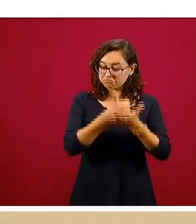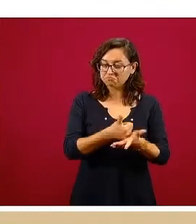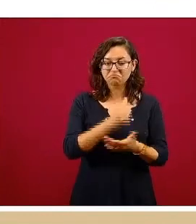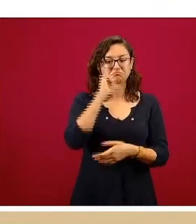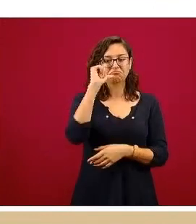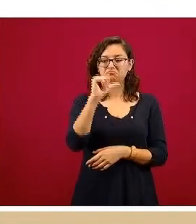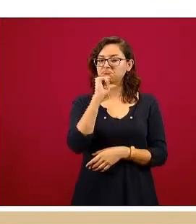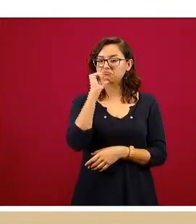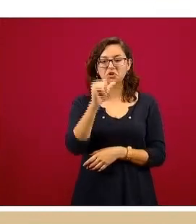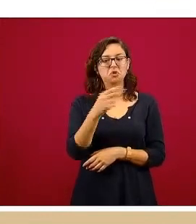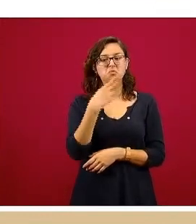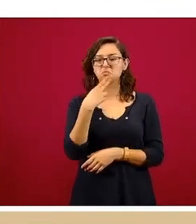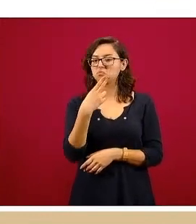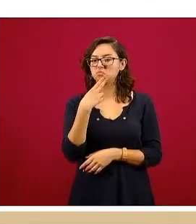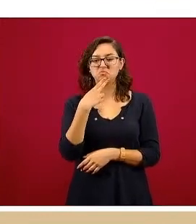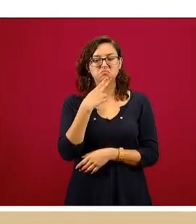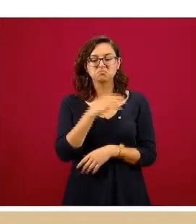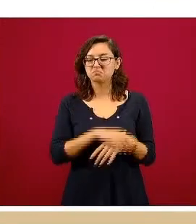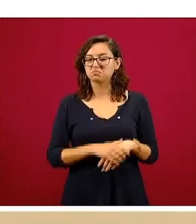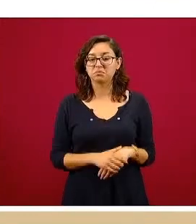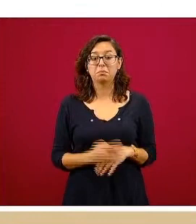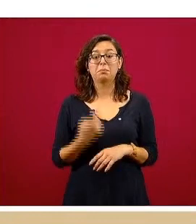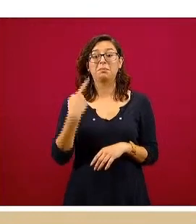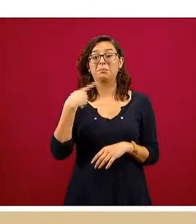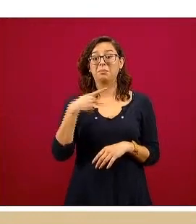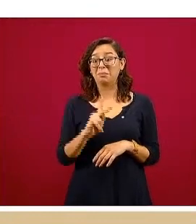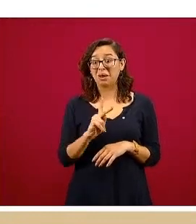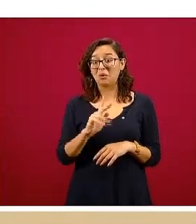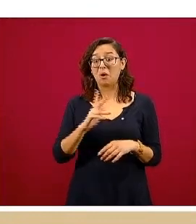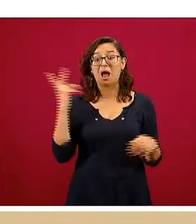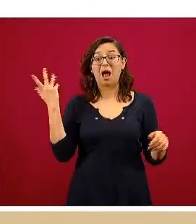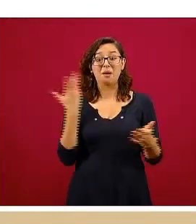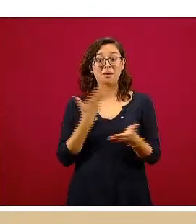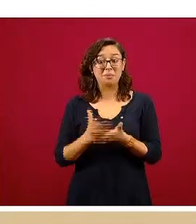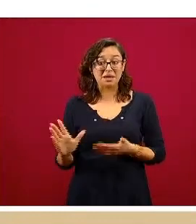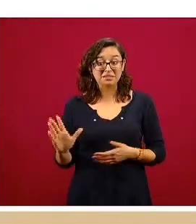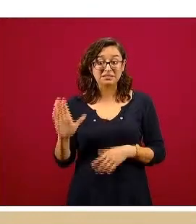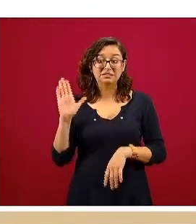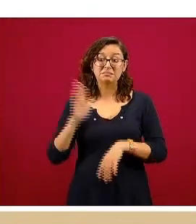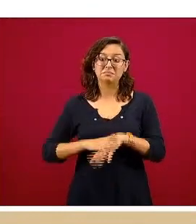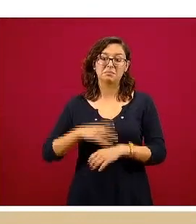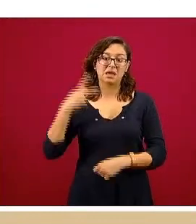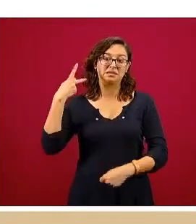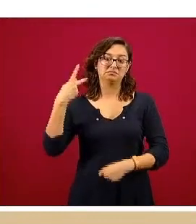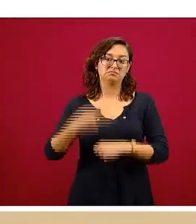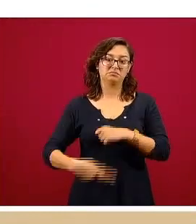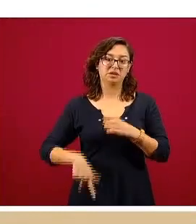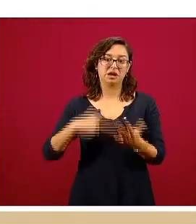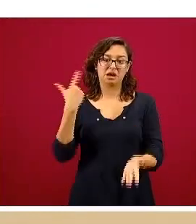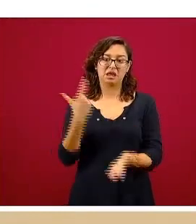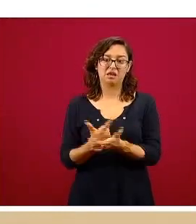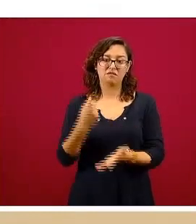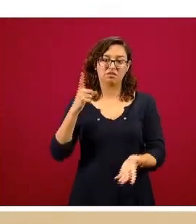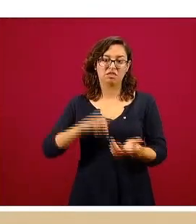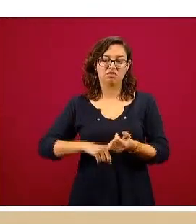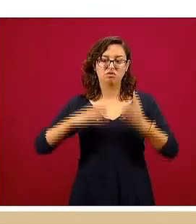más no es útil, es un fármaco que tiene muchos riesgos porque causa